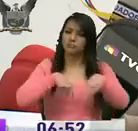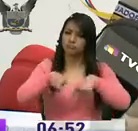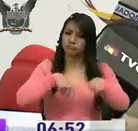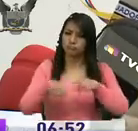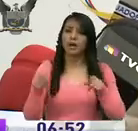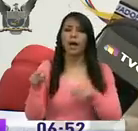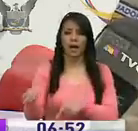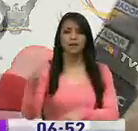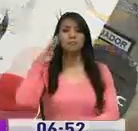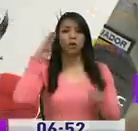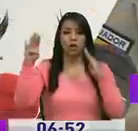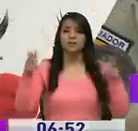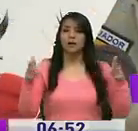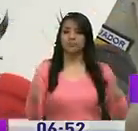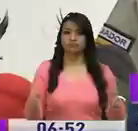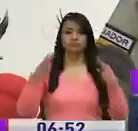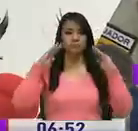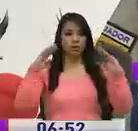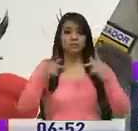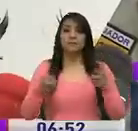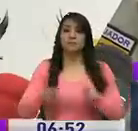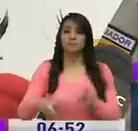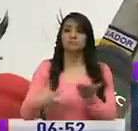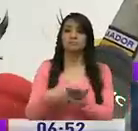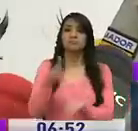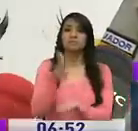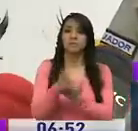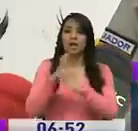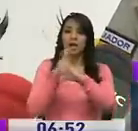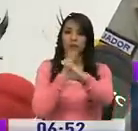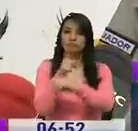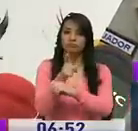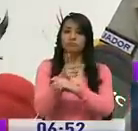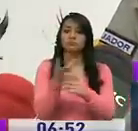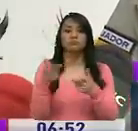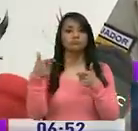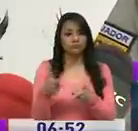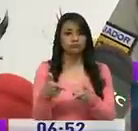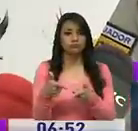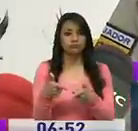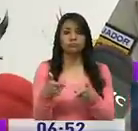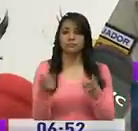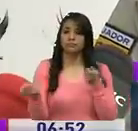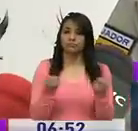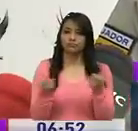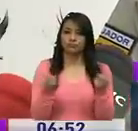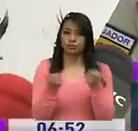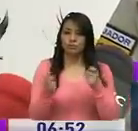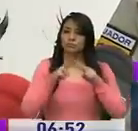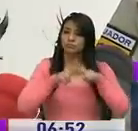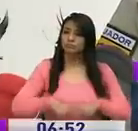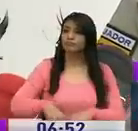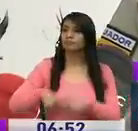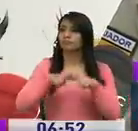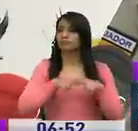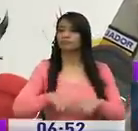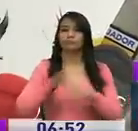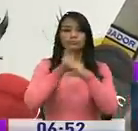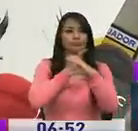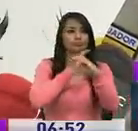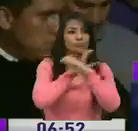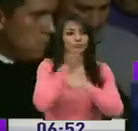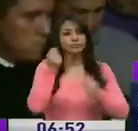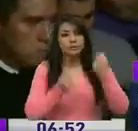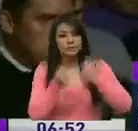nuestros Eros vamos a estar en los terminales terrestres con nuestras unidades de accidentología verificando los diferentes sistemas de los